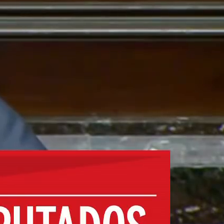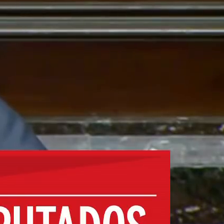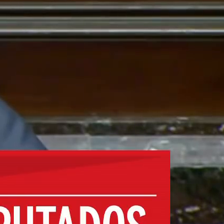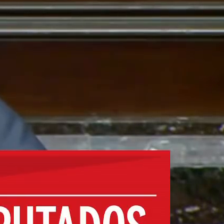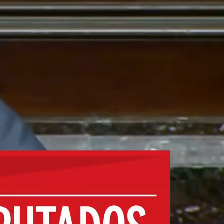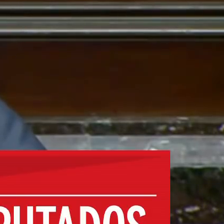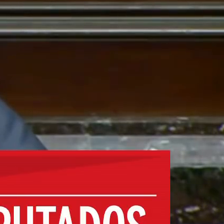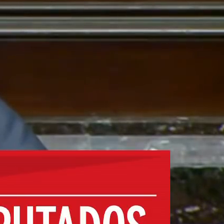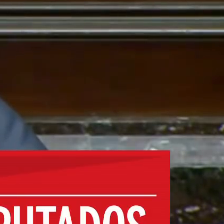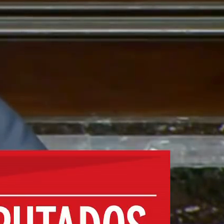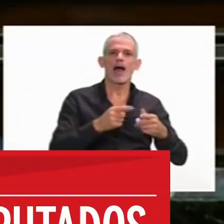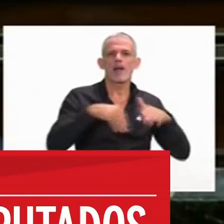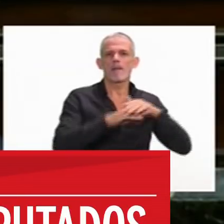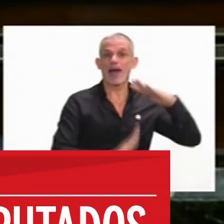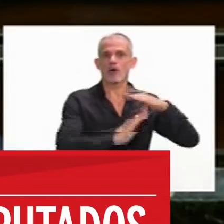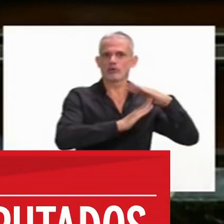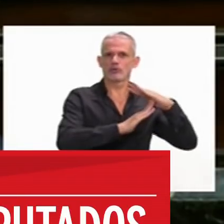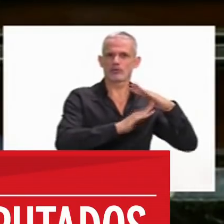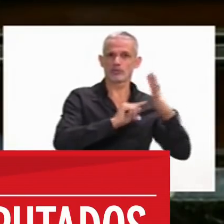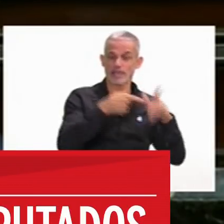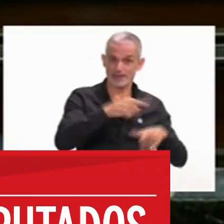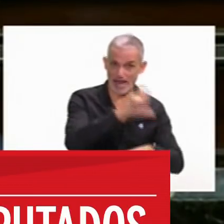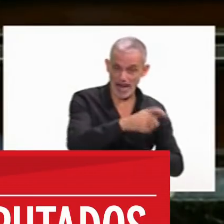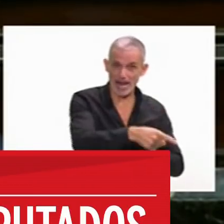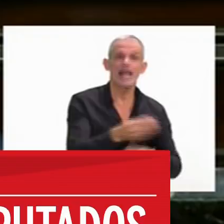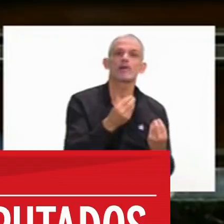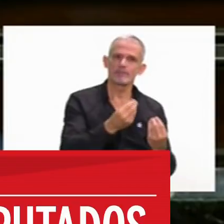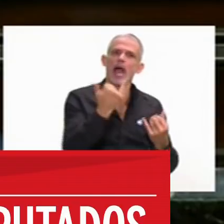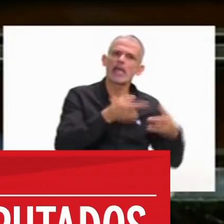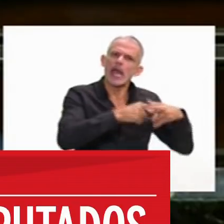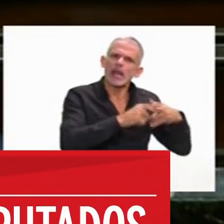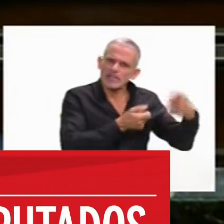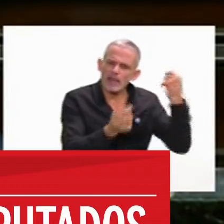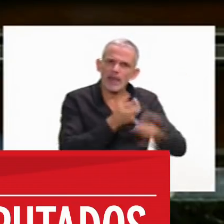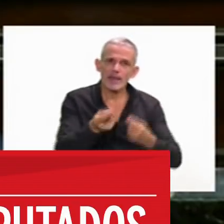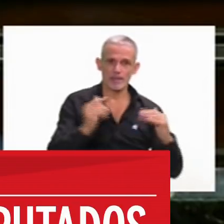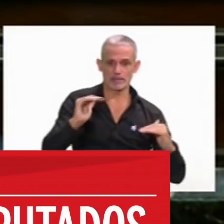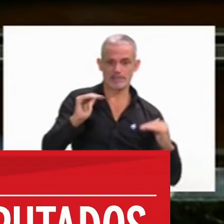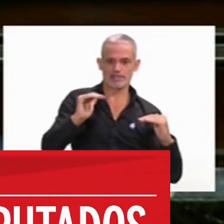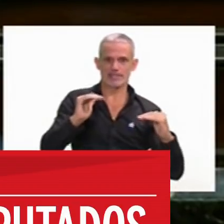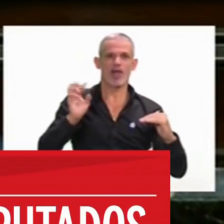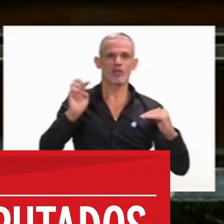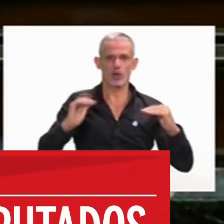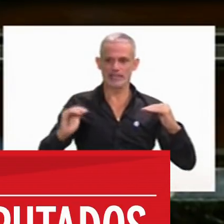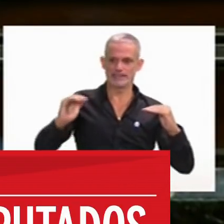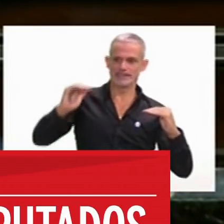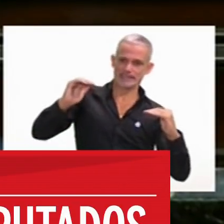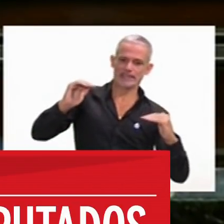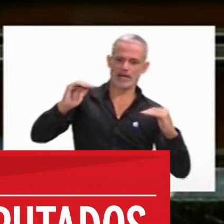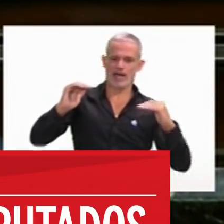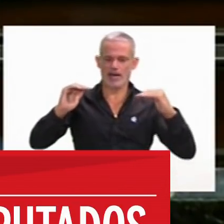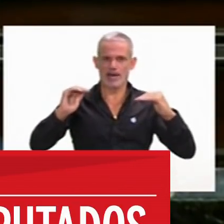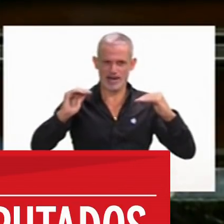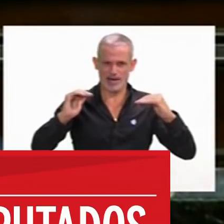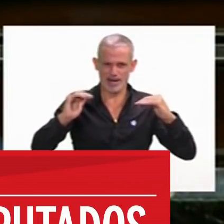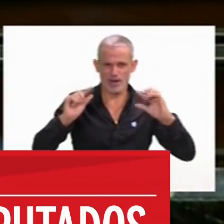vez en nuestra historia. Contamos con las herramientas necesarias para amortiguar el impacto de esa volatilidad